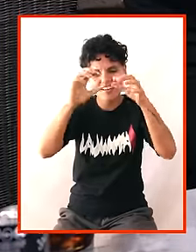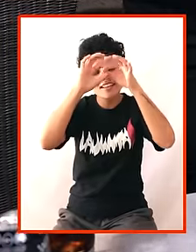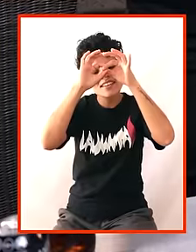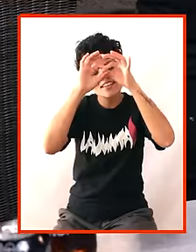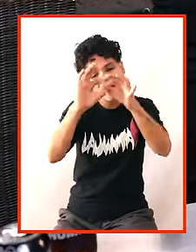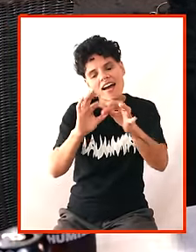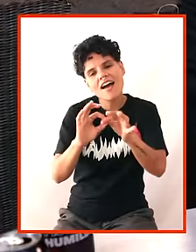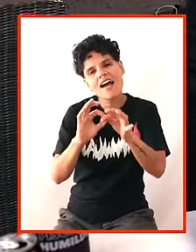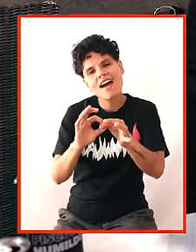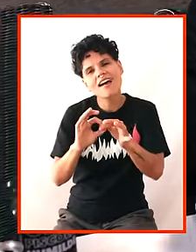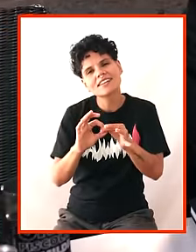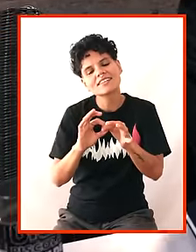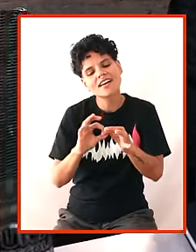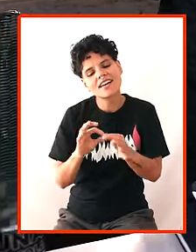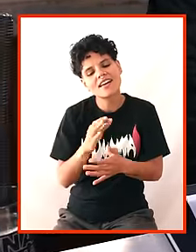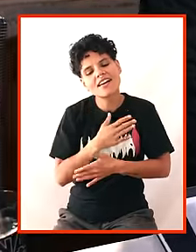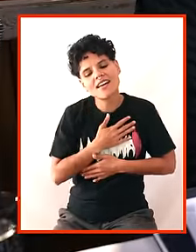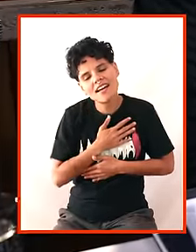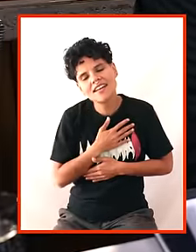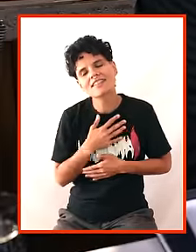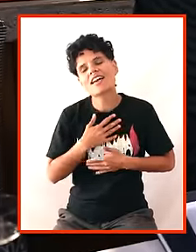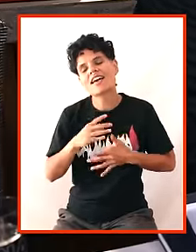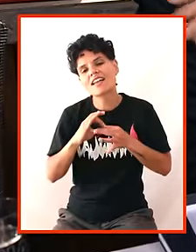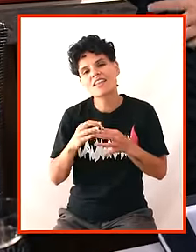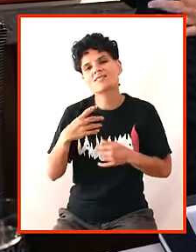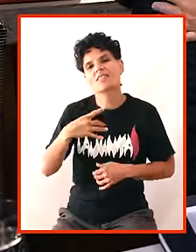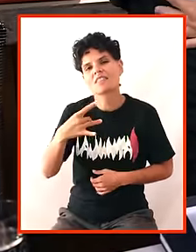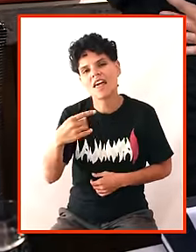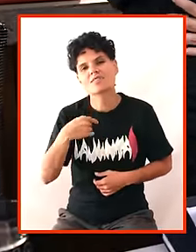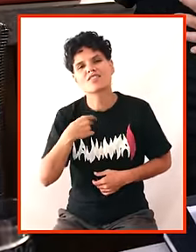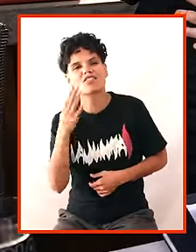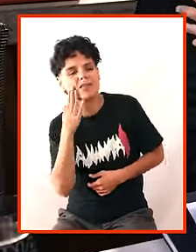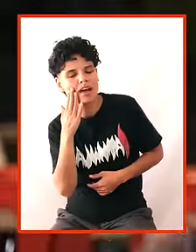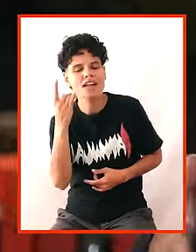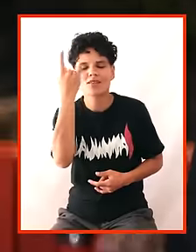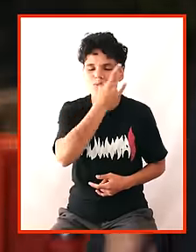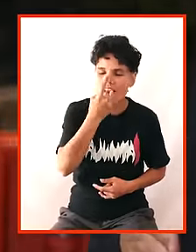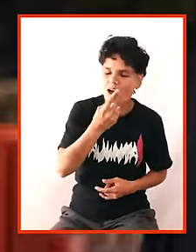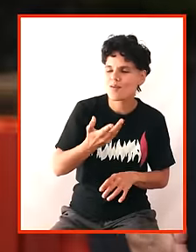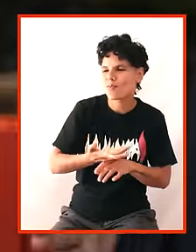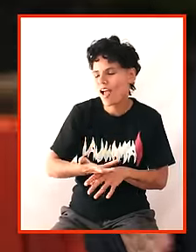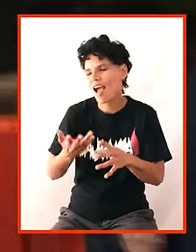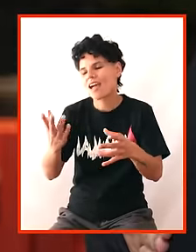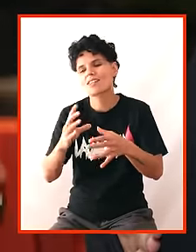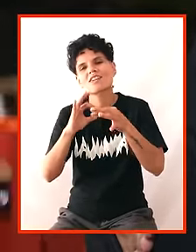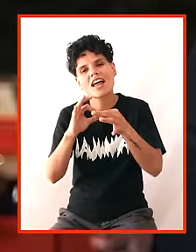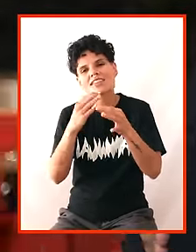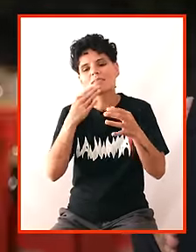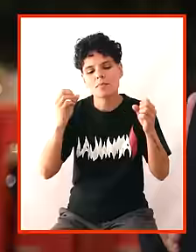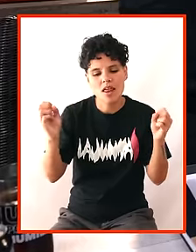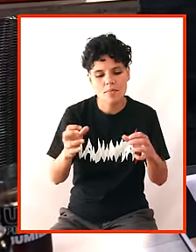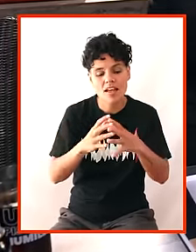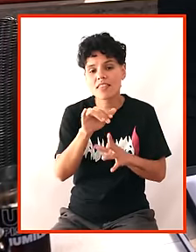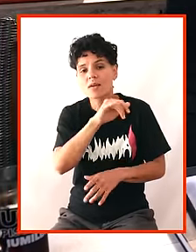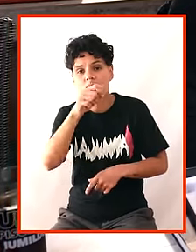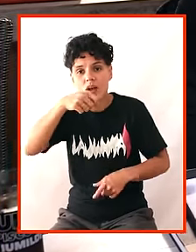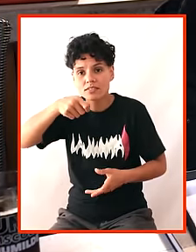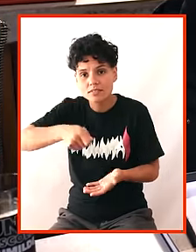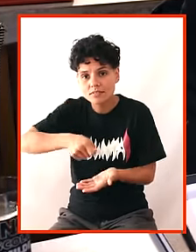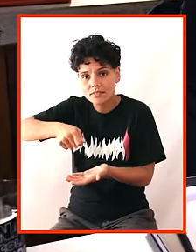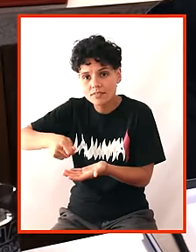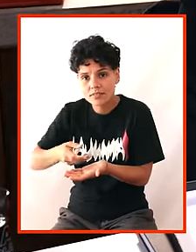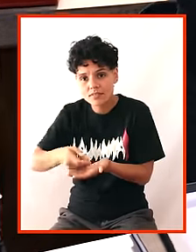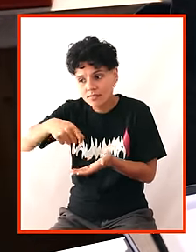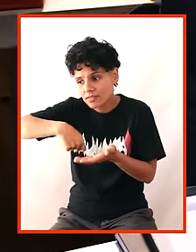Gracias, gracias por dejarme simpático, inteligente y no tan curado cada capítulo. Gracias por la magia. Pues la vamos a comer.